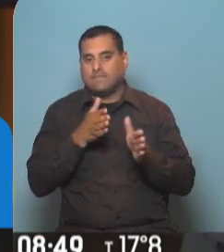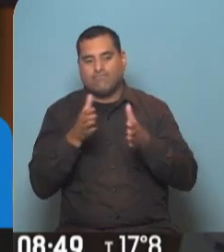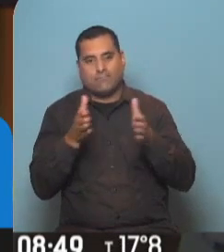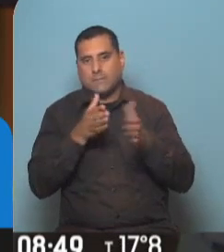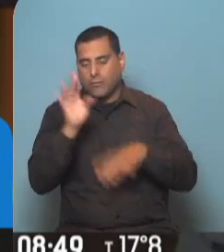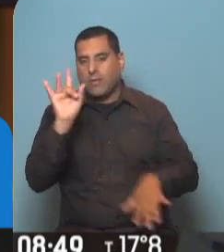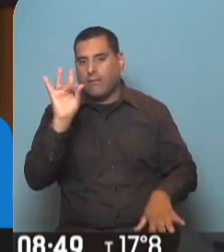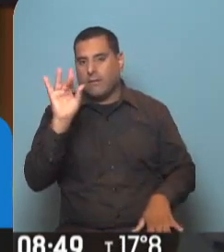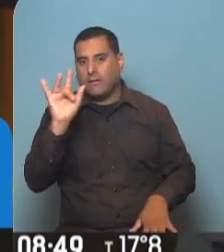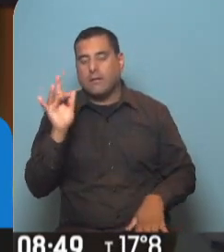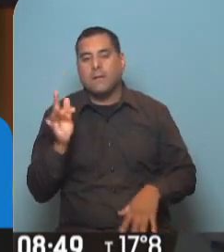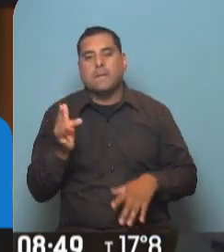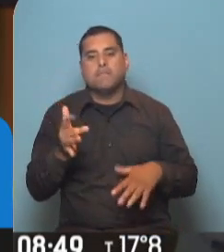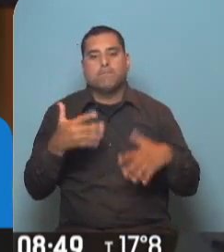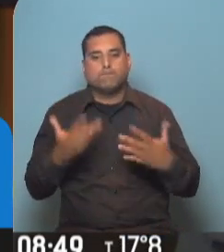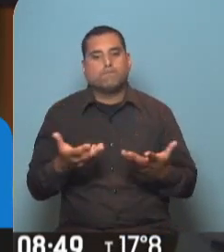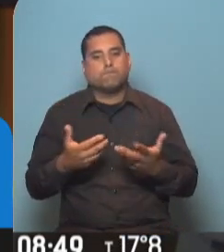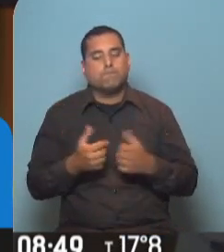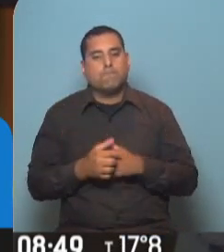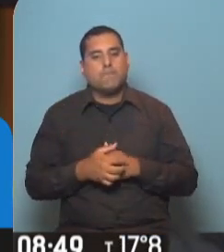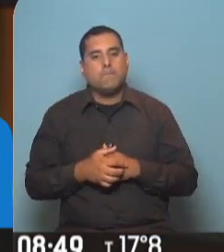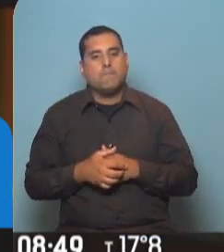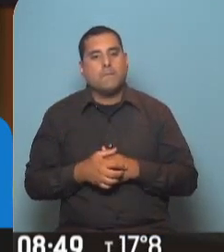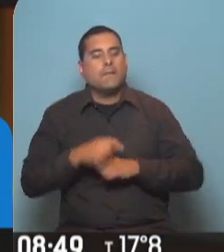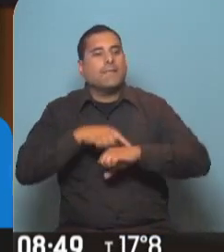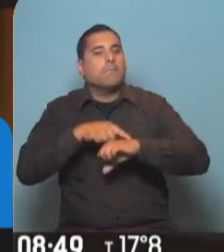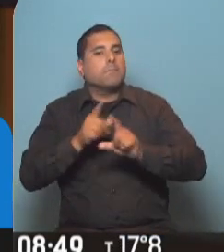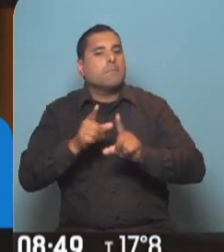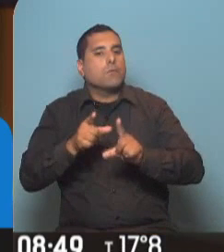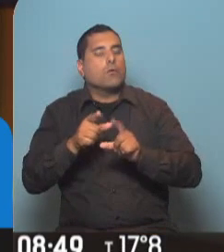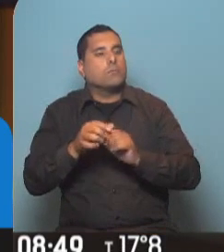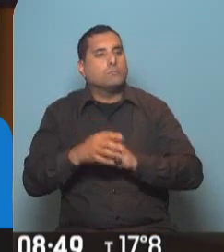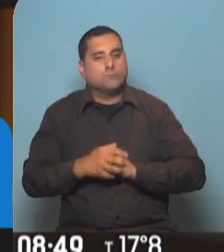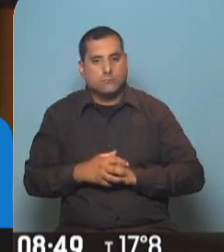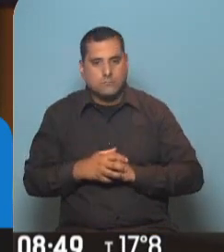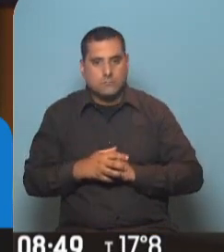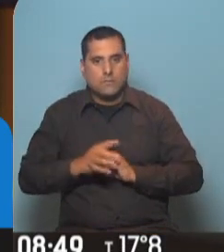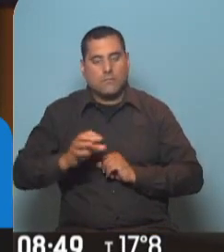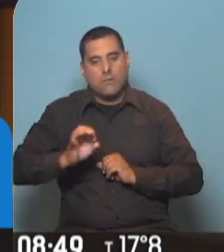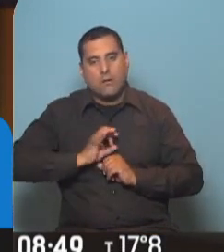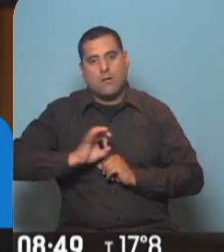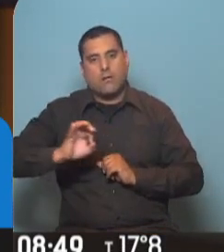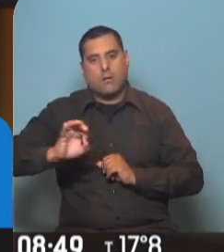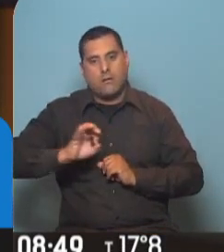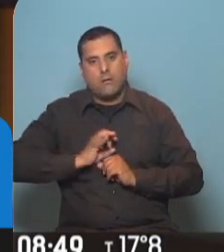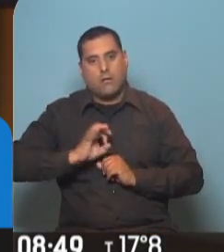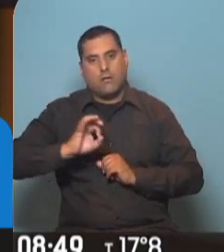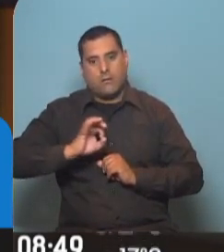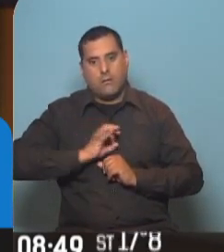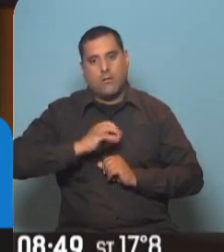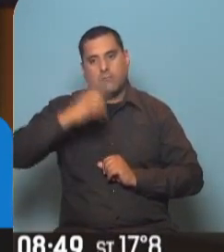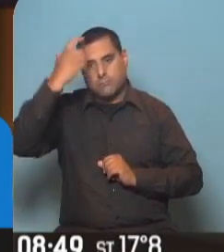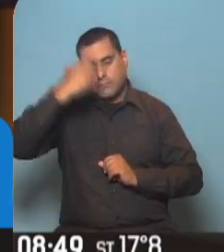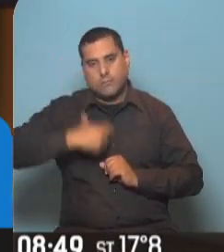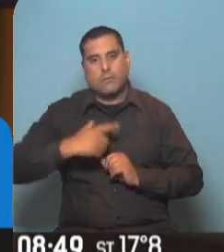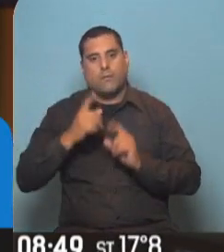momento y al mismo tiempo aparece como esta situación de no pasan los años y la persona sigue